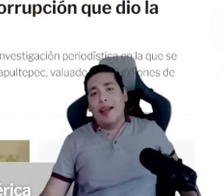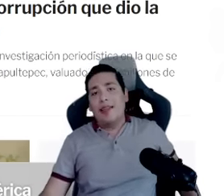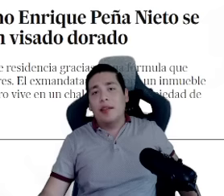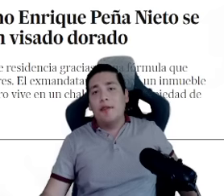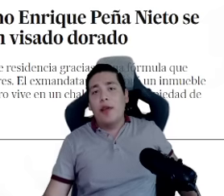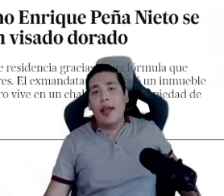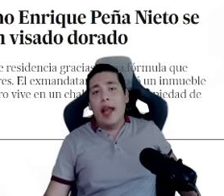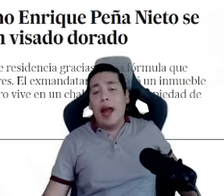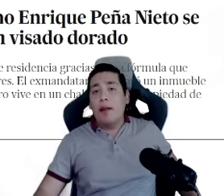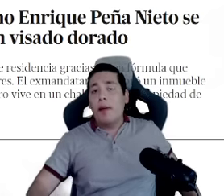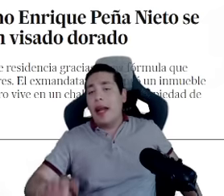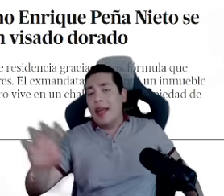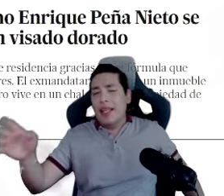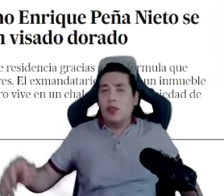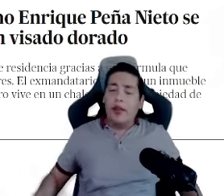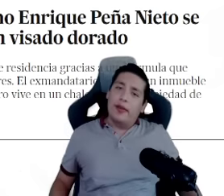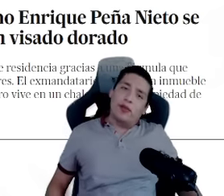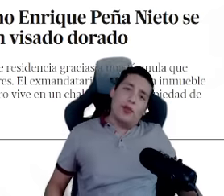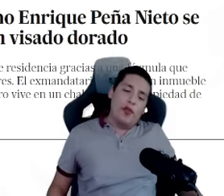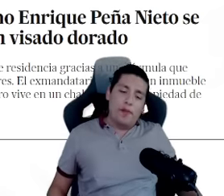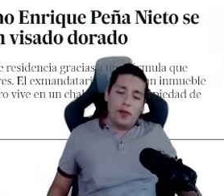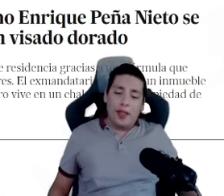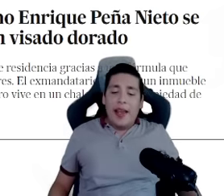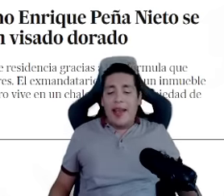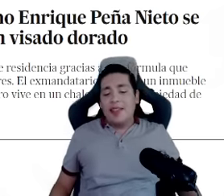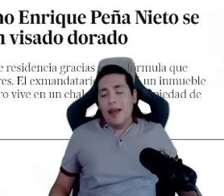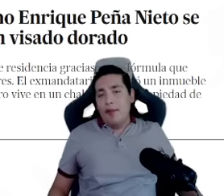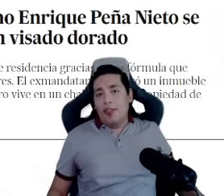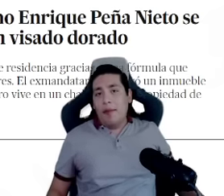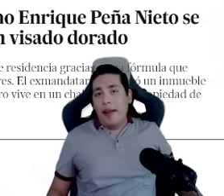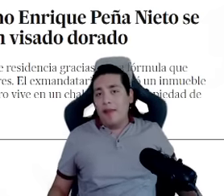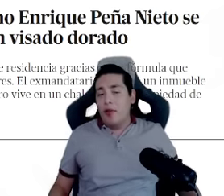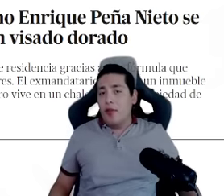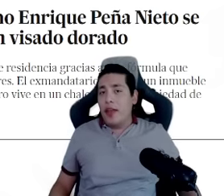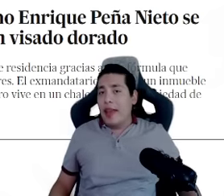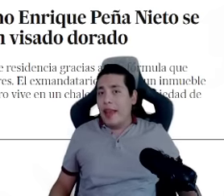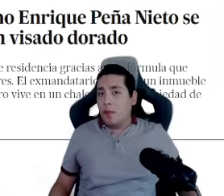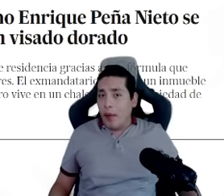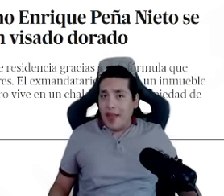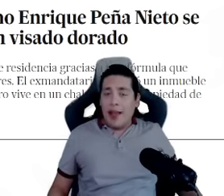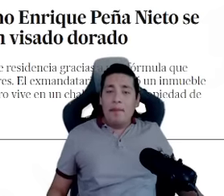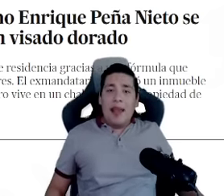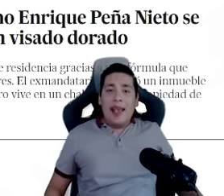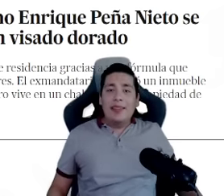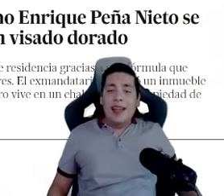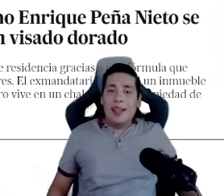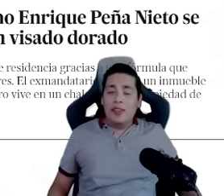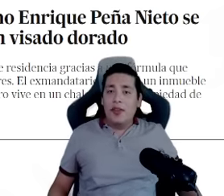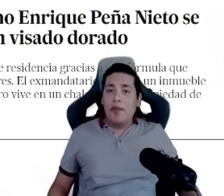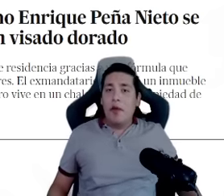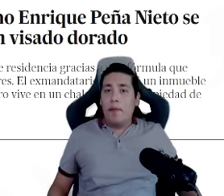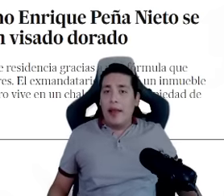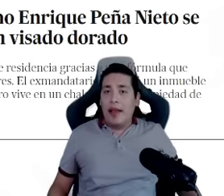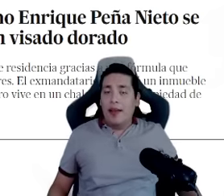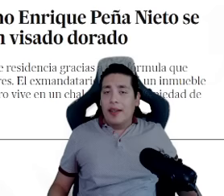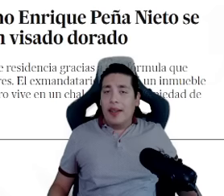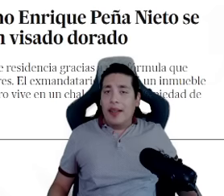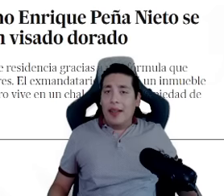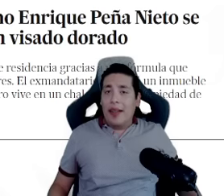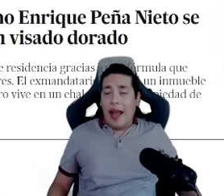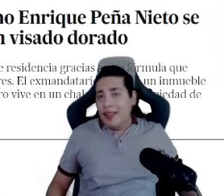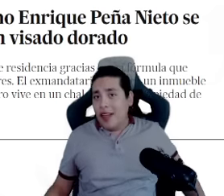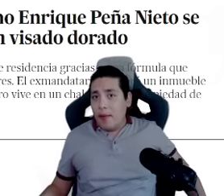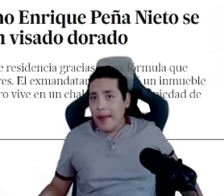personaje se fue al paraíso de los corruptos estamos hablando de España esta nación europea